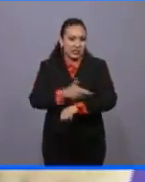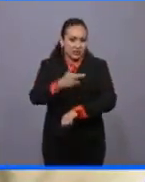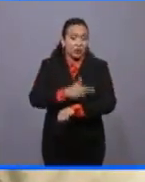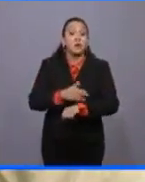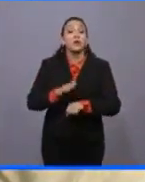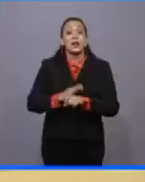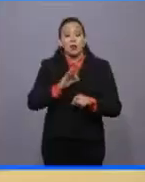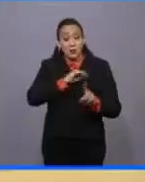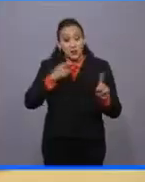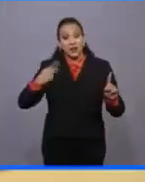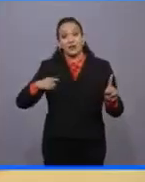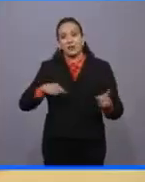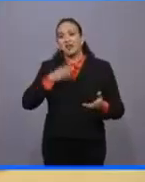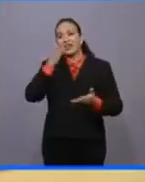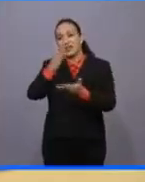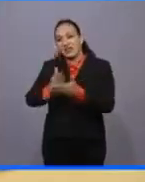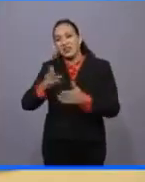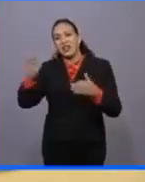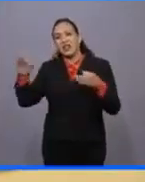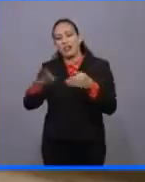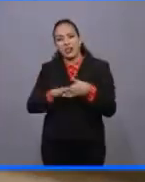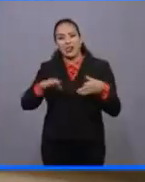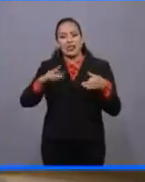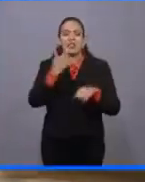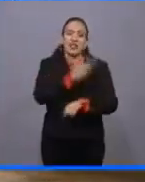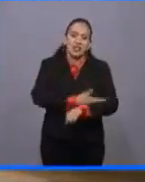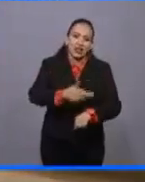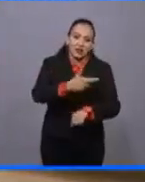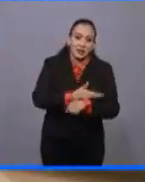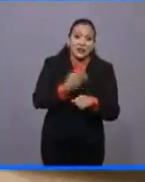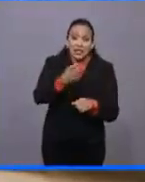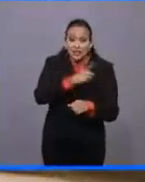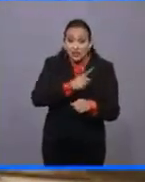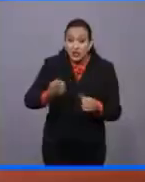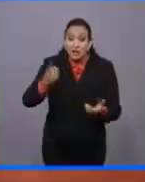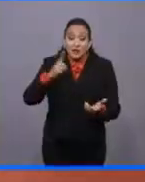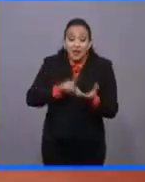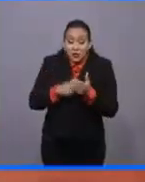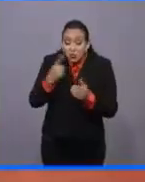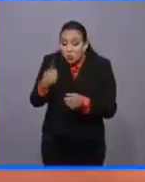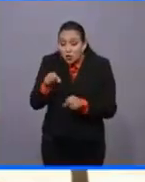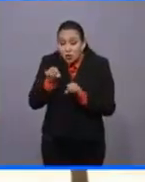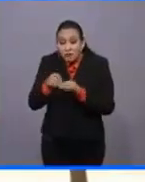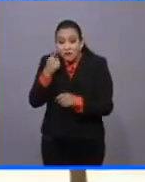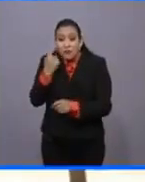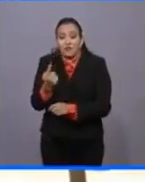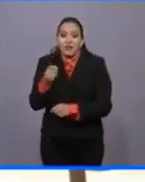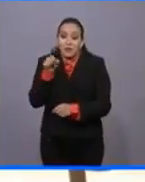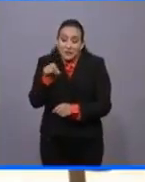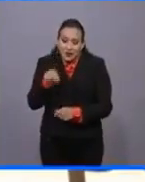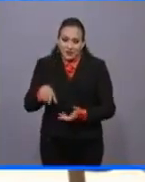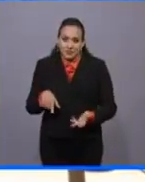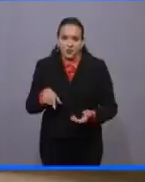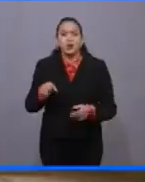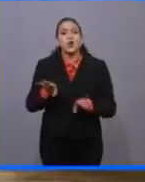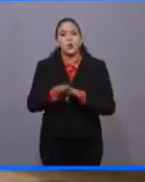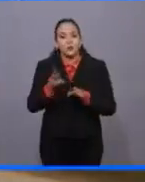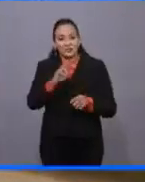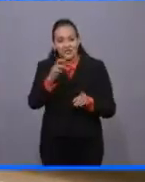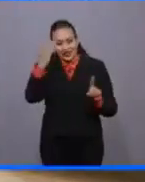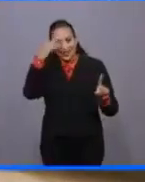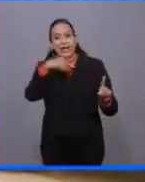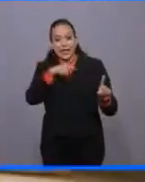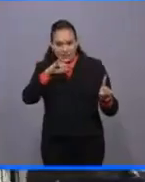acudir varias veces a realizar un trámite que debe resolverse de manera unificada, pues es a través del reconocimiento